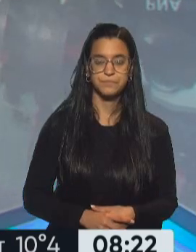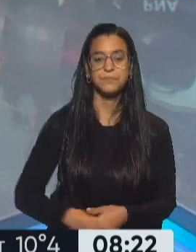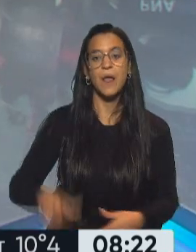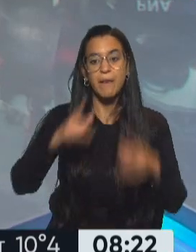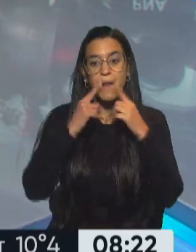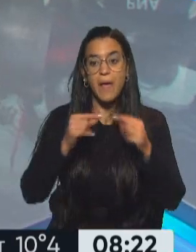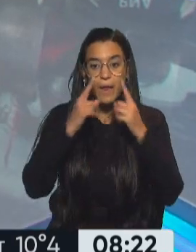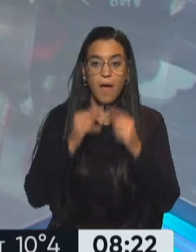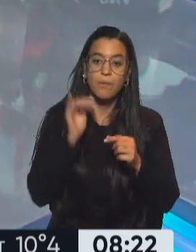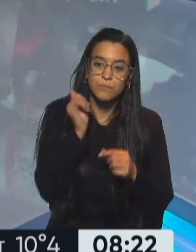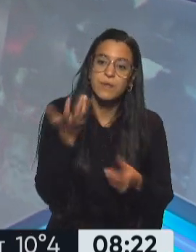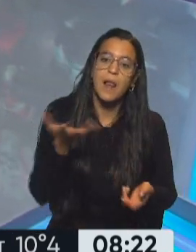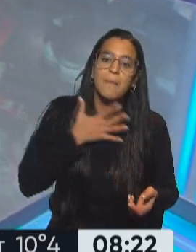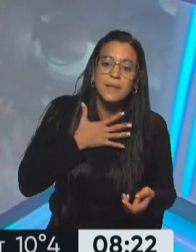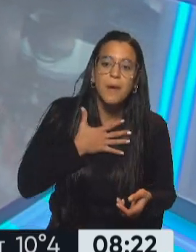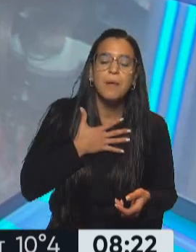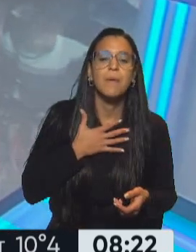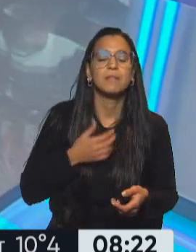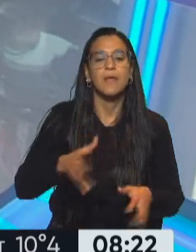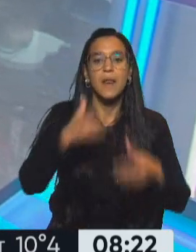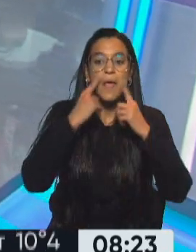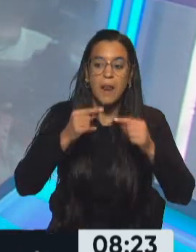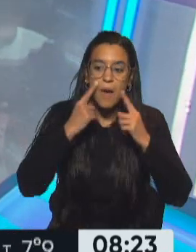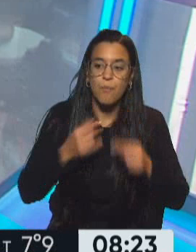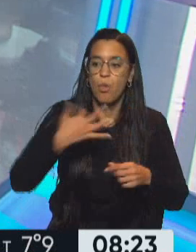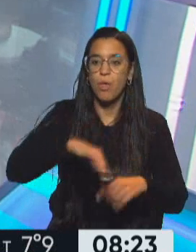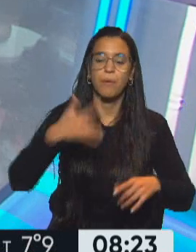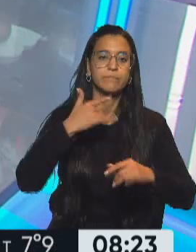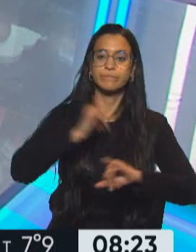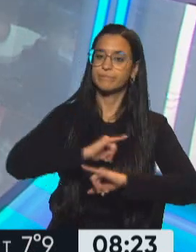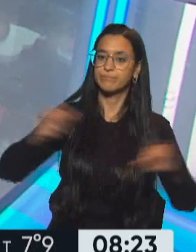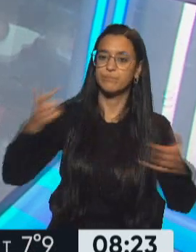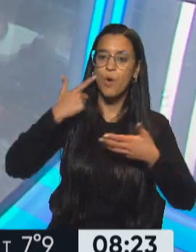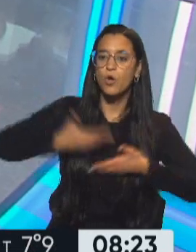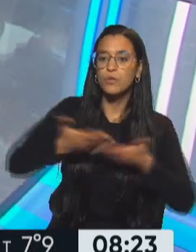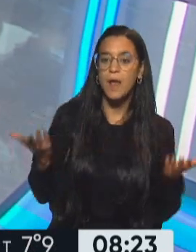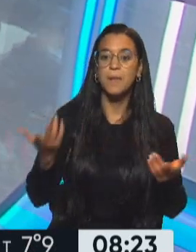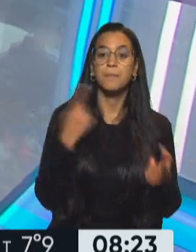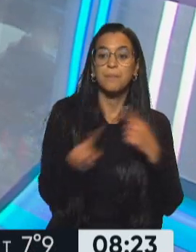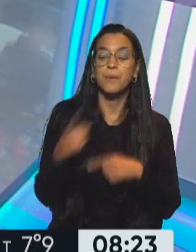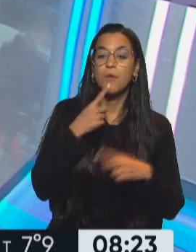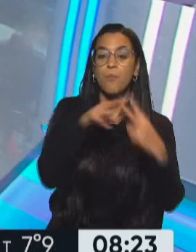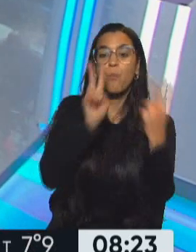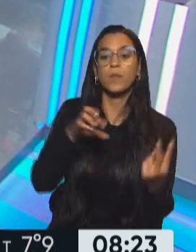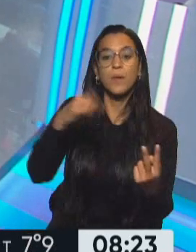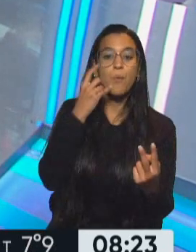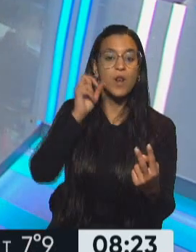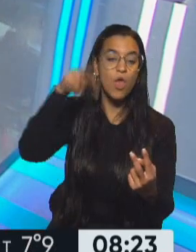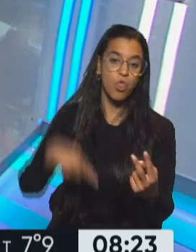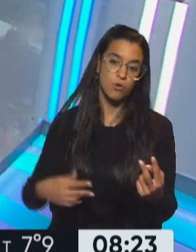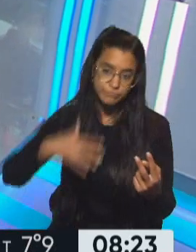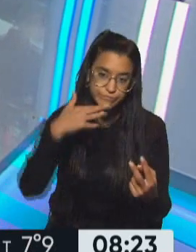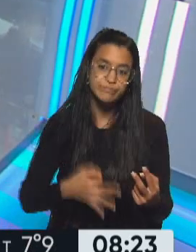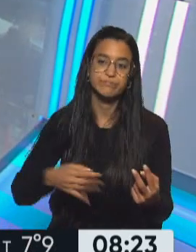son reclamos, ¿no? Y lamentablemente son reclamos que necesitan hacerse oír y visibilizarse, pero la novedad sería que el puente Pueyrredón no